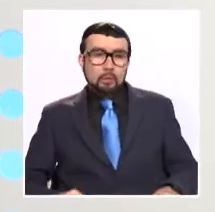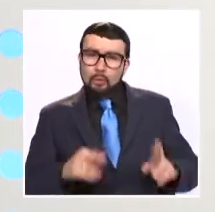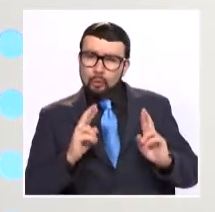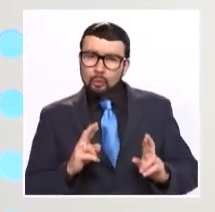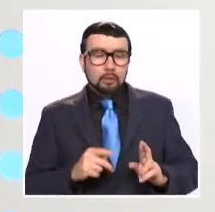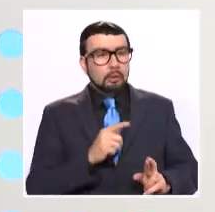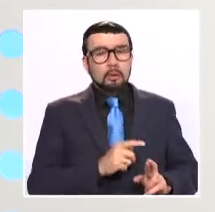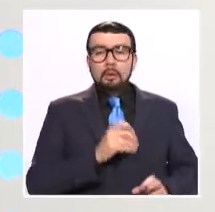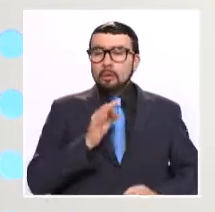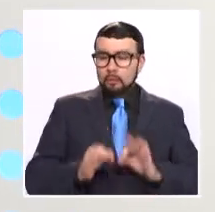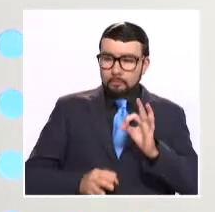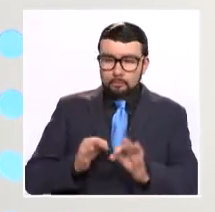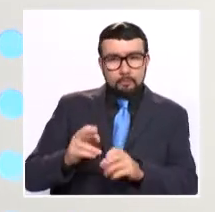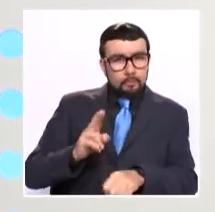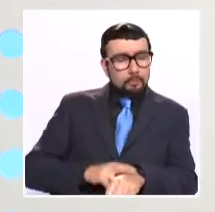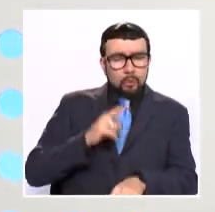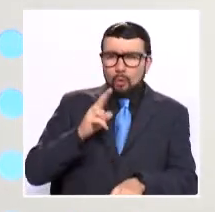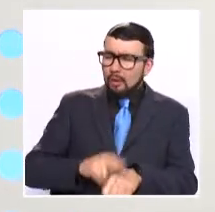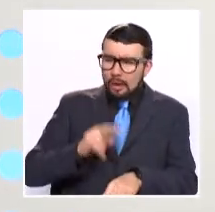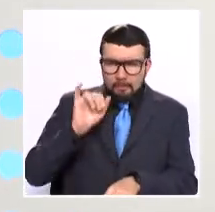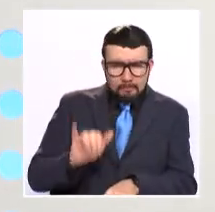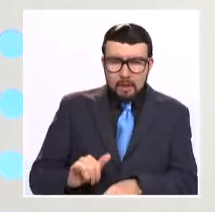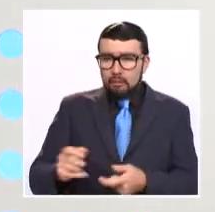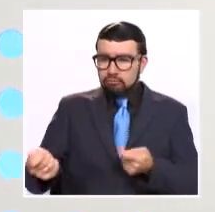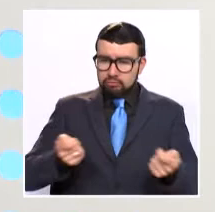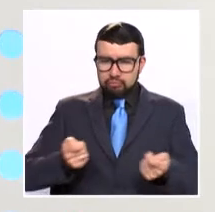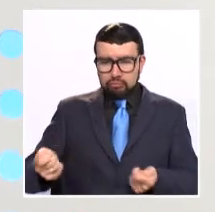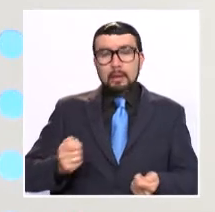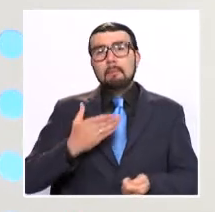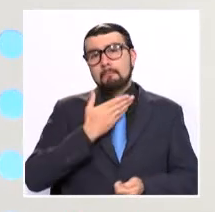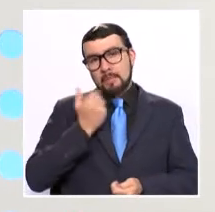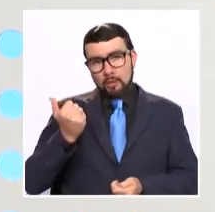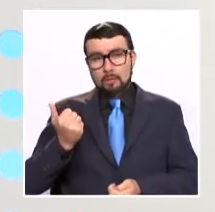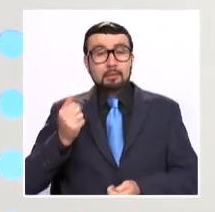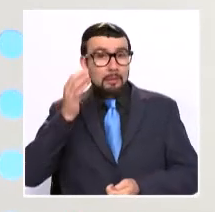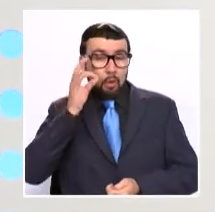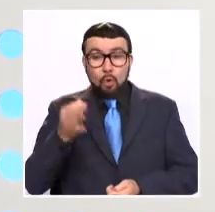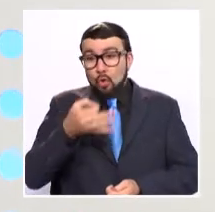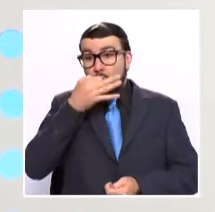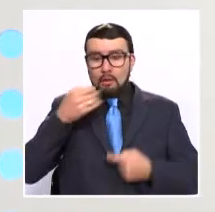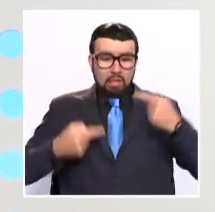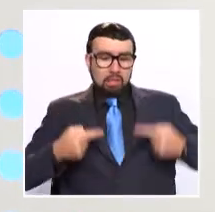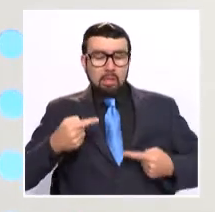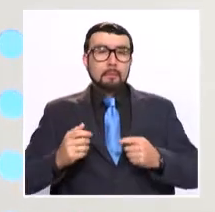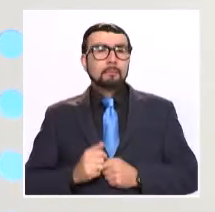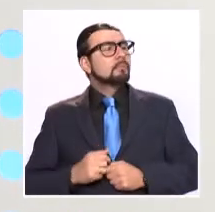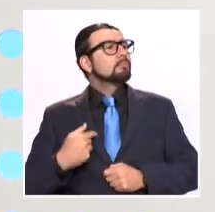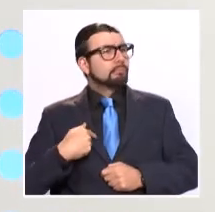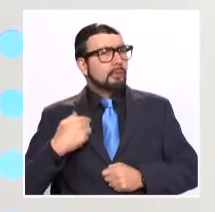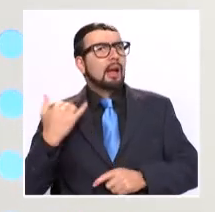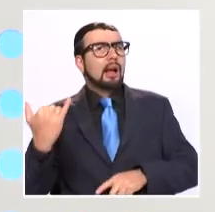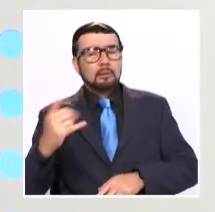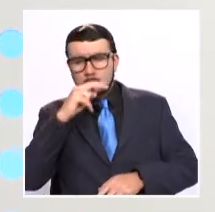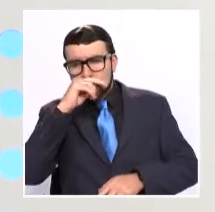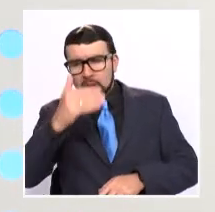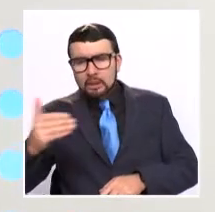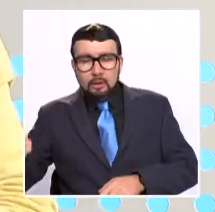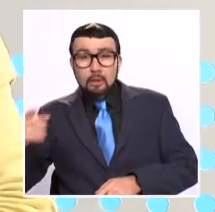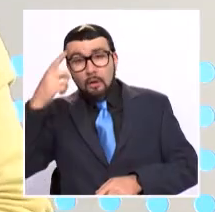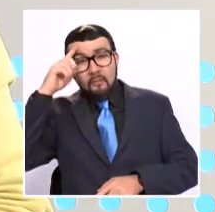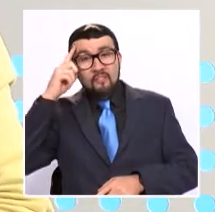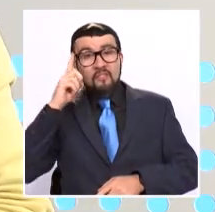cuidados normales, local y de todo, es mejor. Perfecto, yo en estos casos que he tenido niños con fiebres por vacunas, les